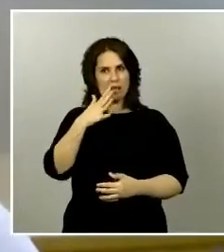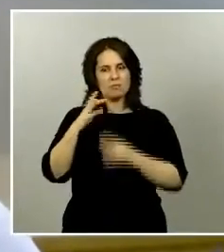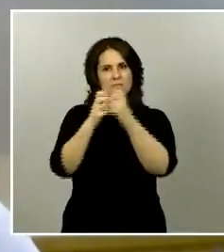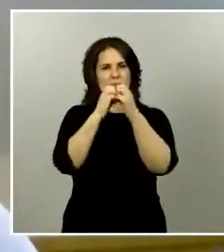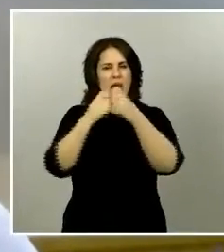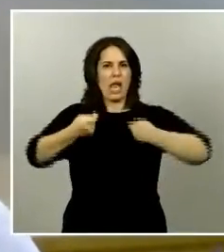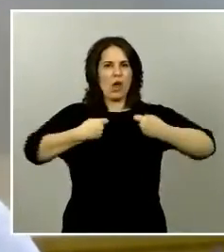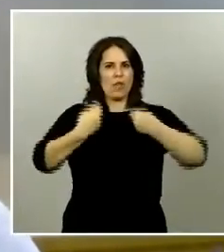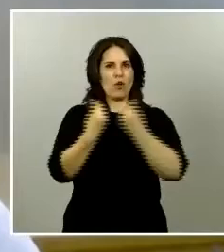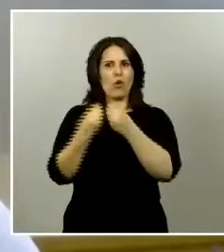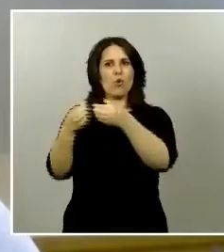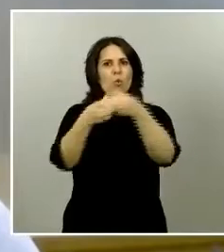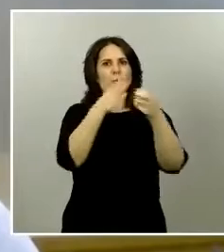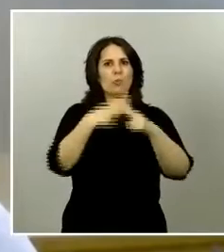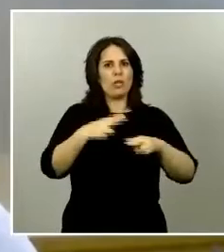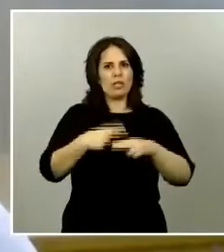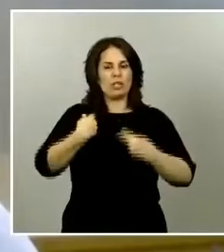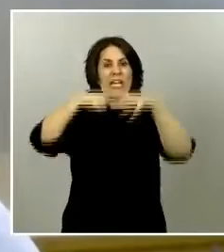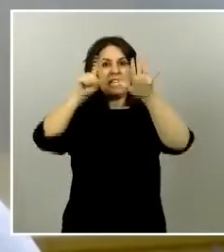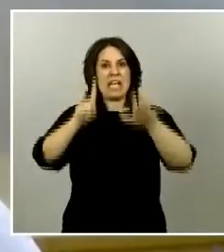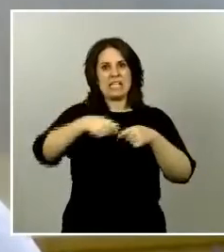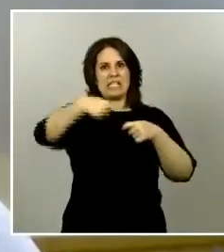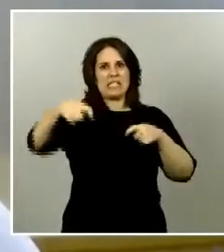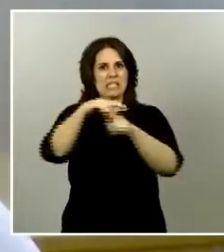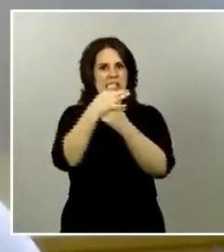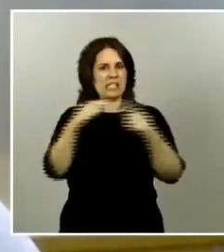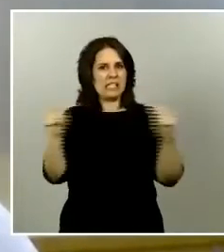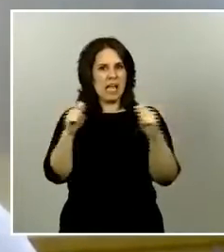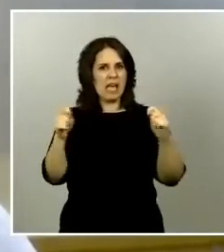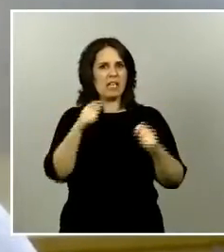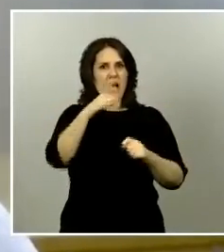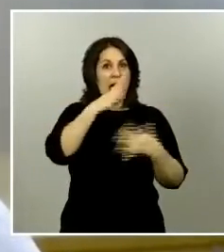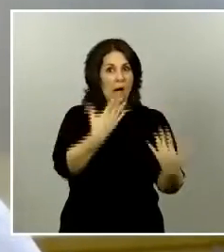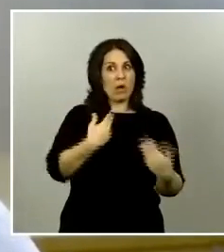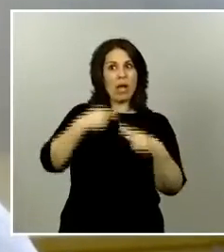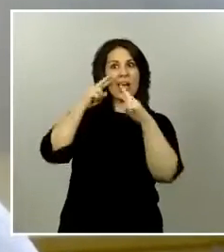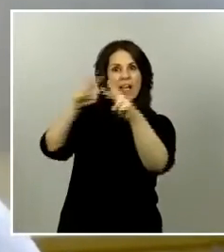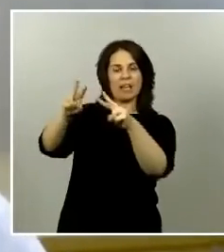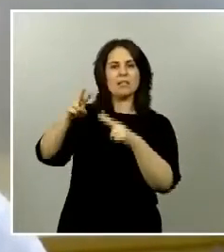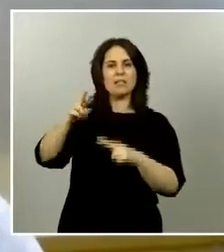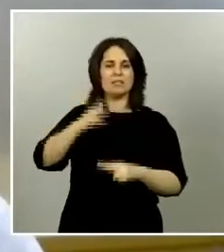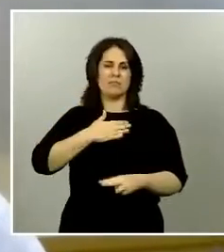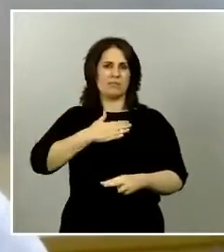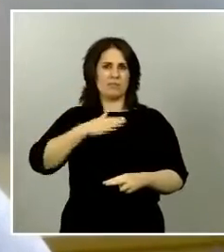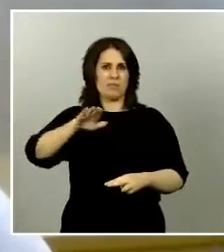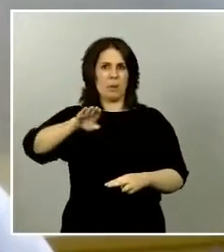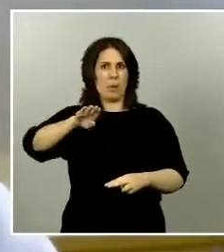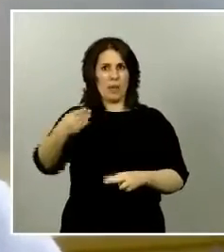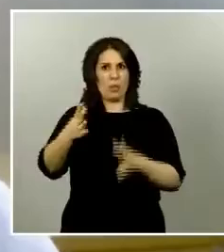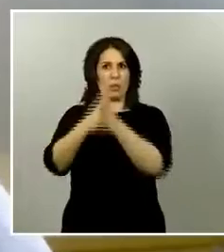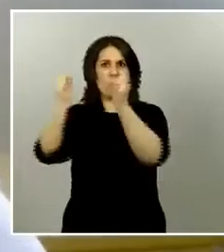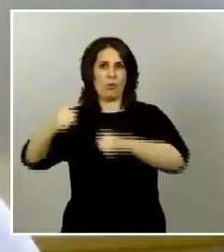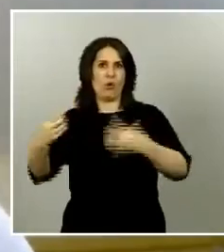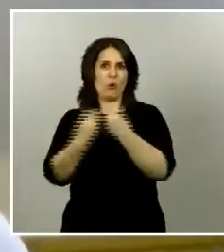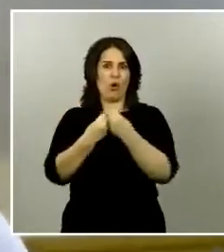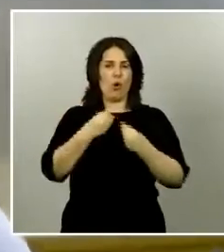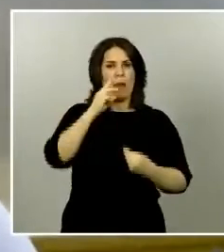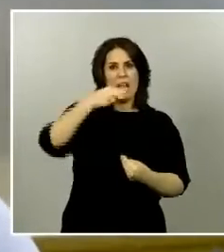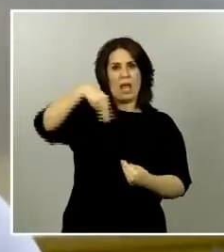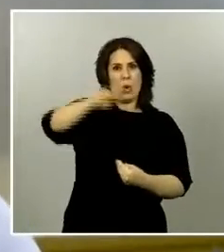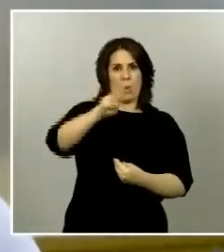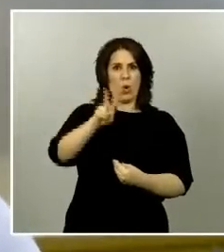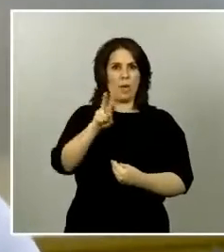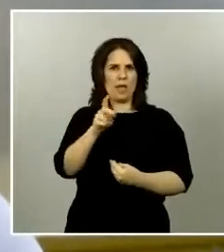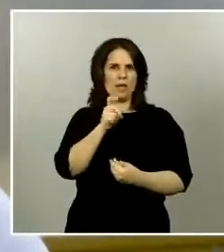ya con otros partidos una sexta prórroga? ¿Con qué ánimo ven al Partido Nacionalista Vasco después de